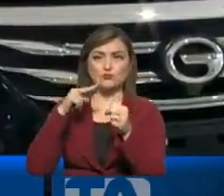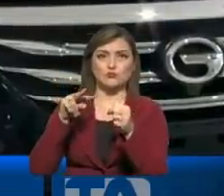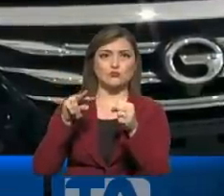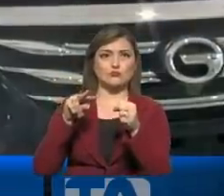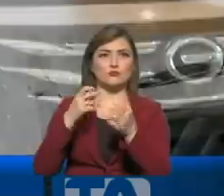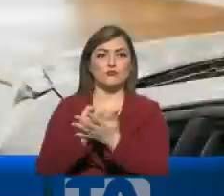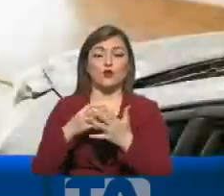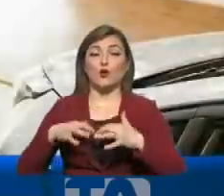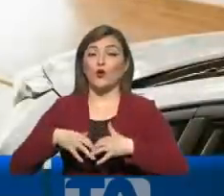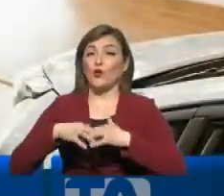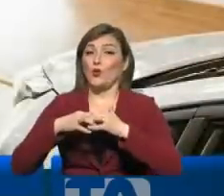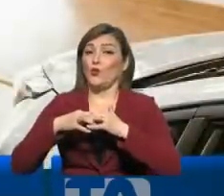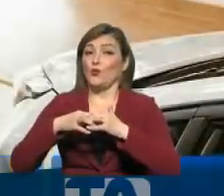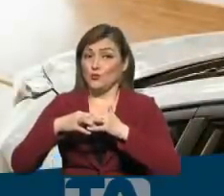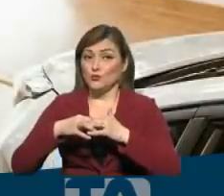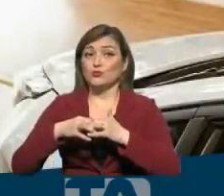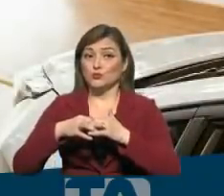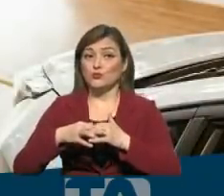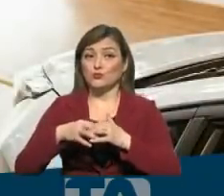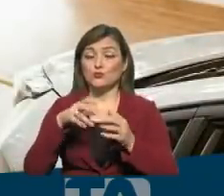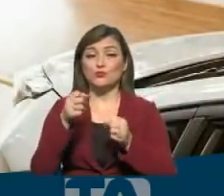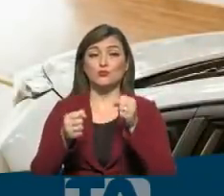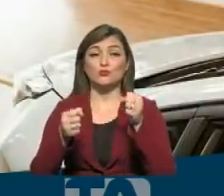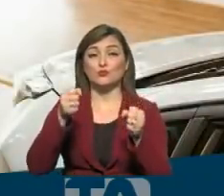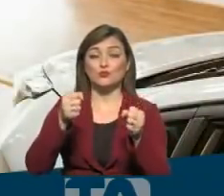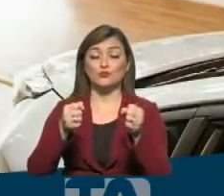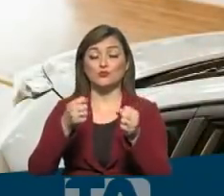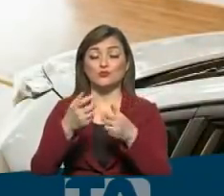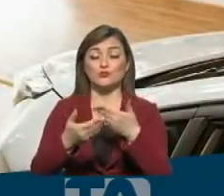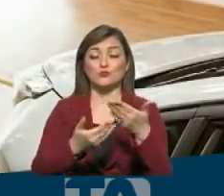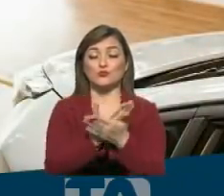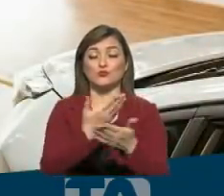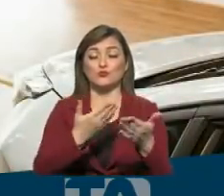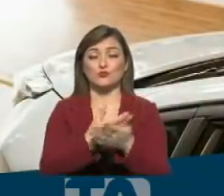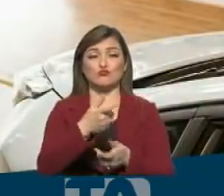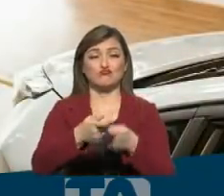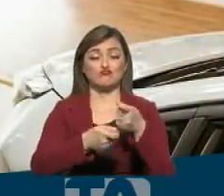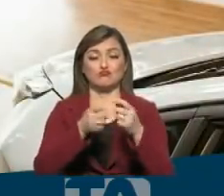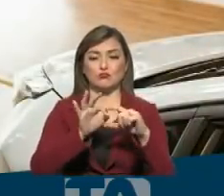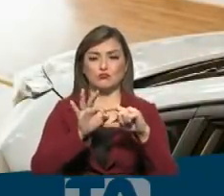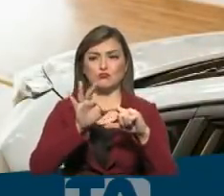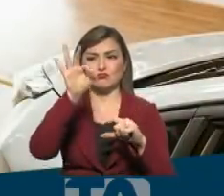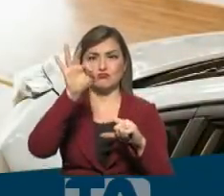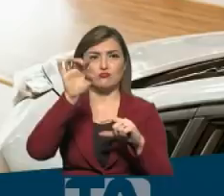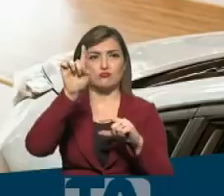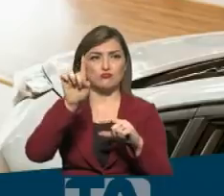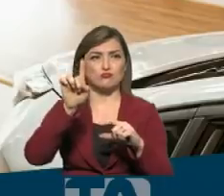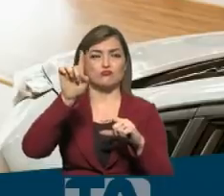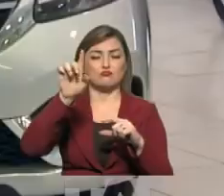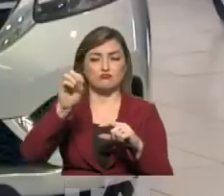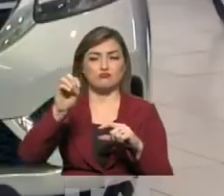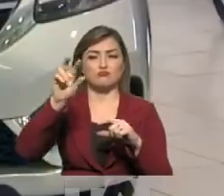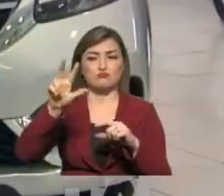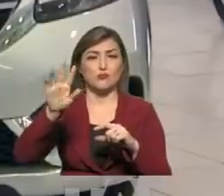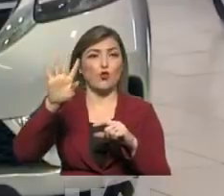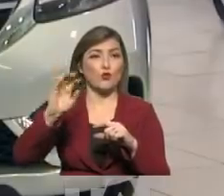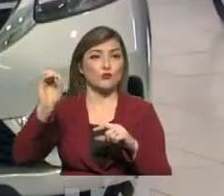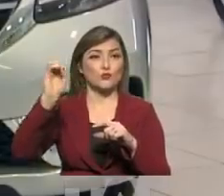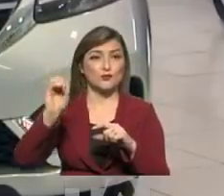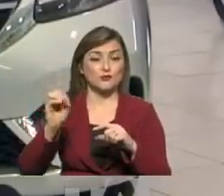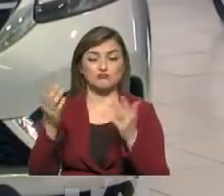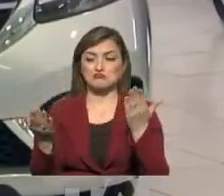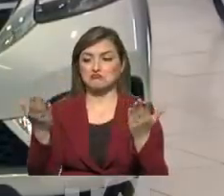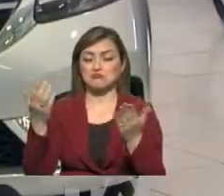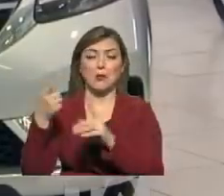de recuperación. Las ventas de vehículos nuevos en el mes de abril registraron un crecimiento del 1034% en comparación al mismo mes del